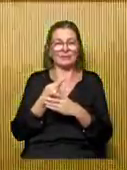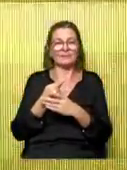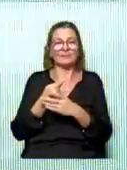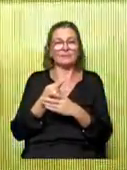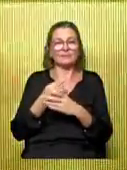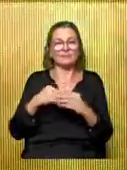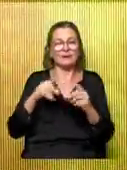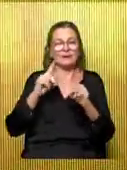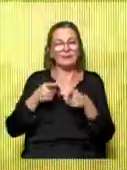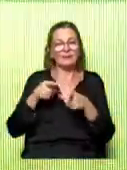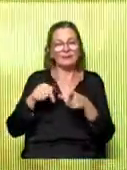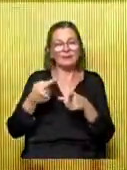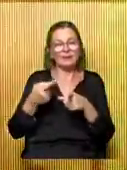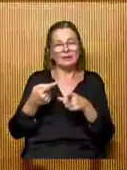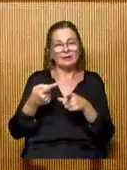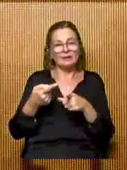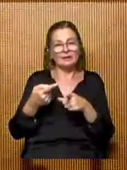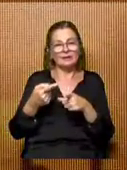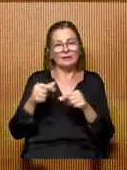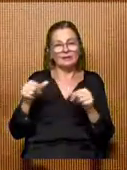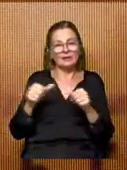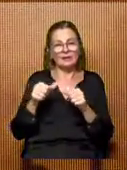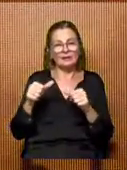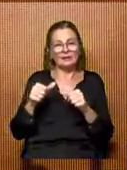También, más allá de también de lo que ha sido